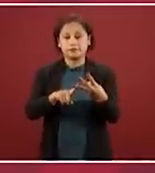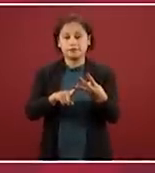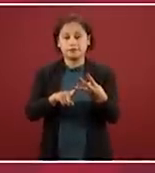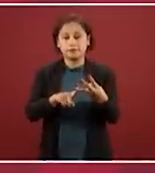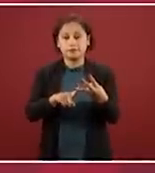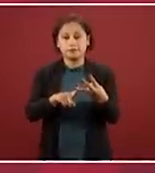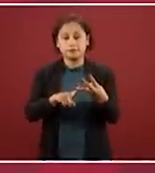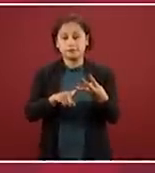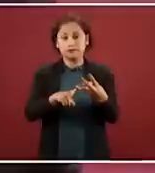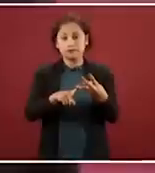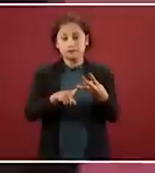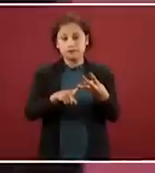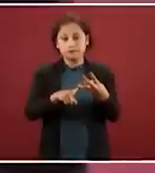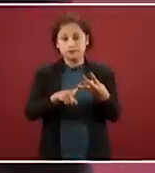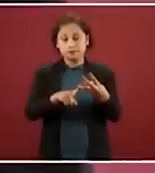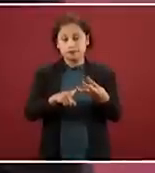el que